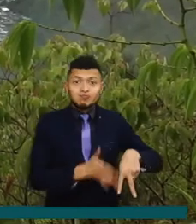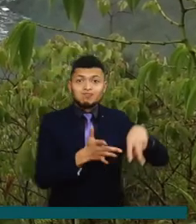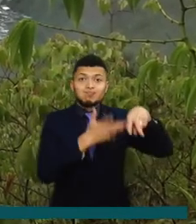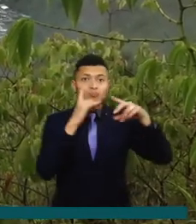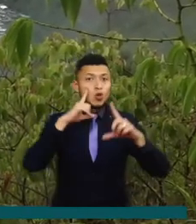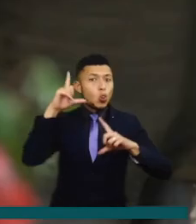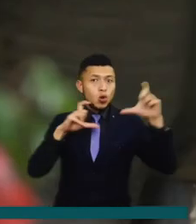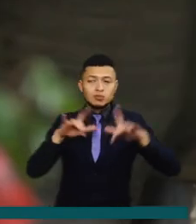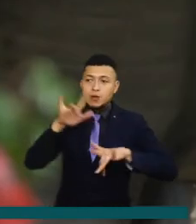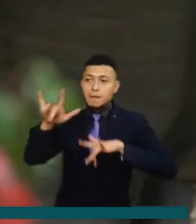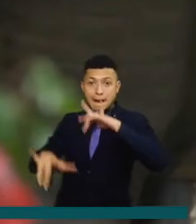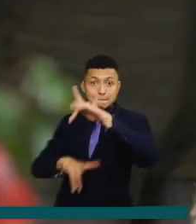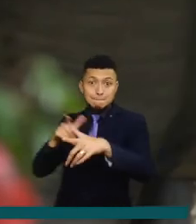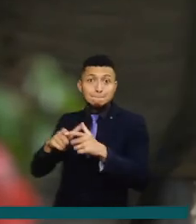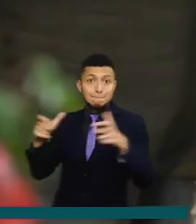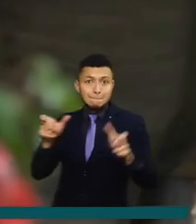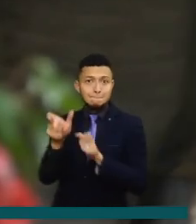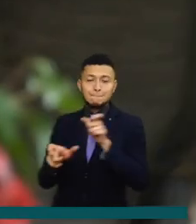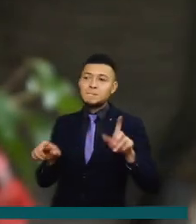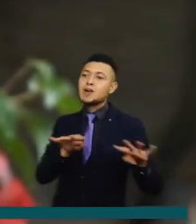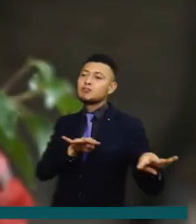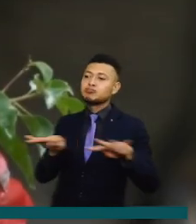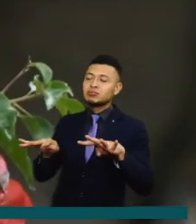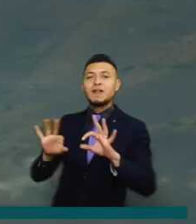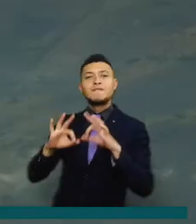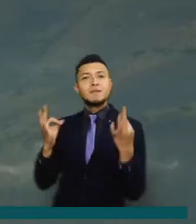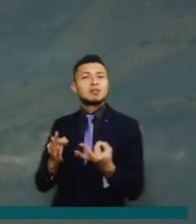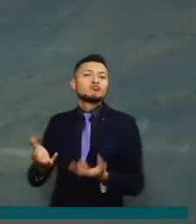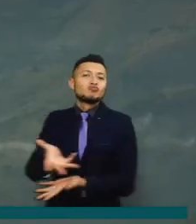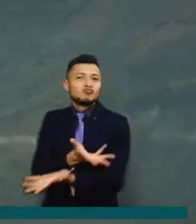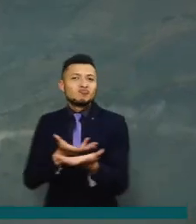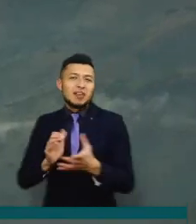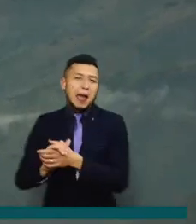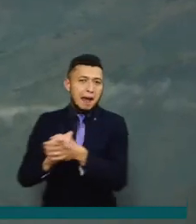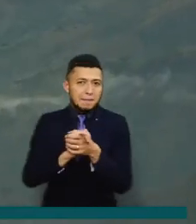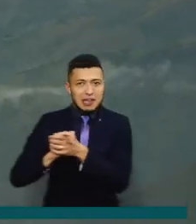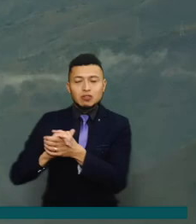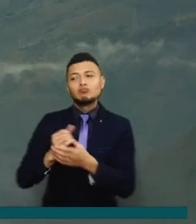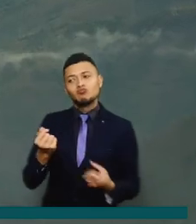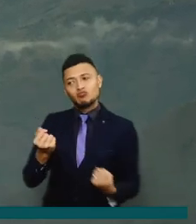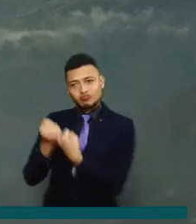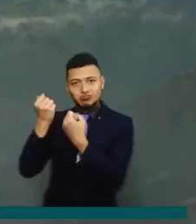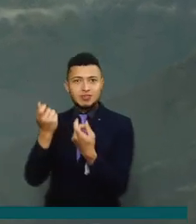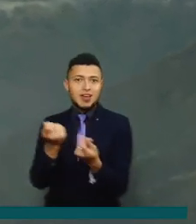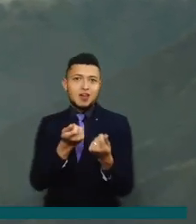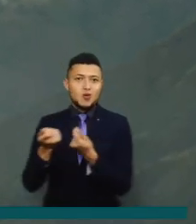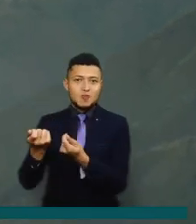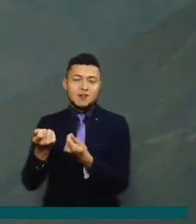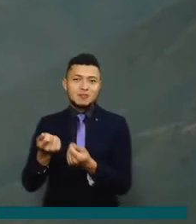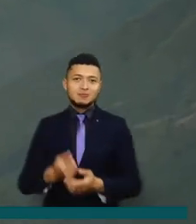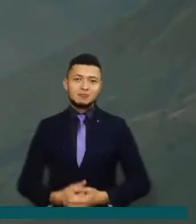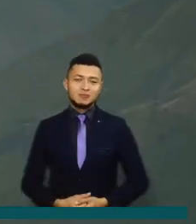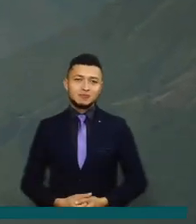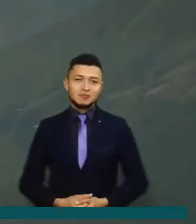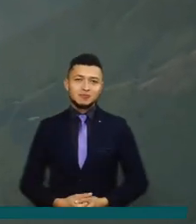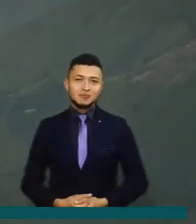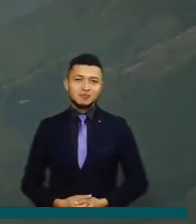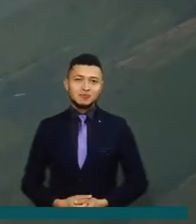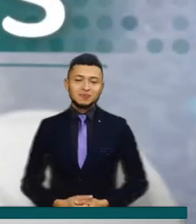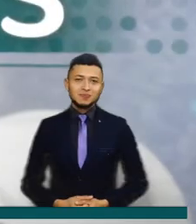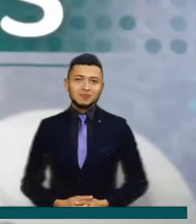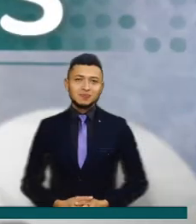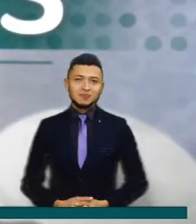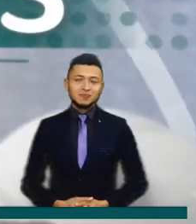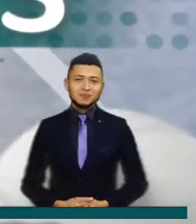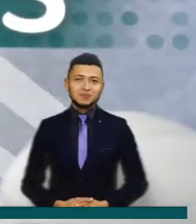turismo. Cada día son más las personas que llegan a estos lugares para compartir en familia o amigos, apoyando así la economía local.